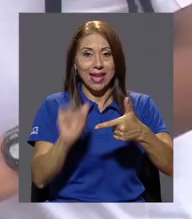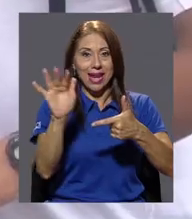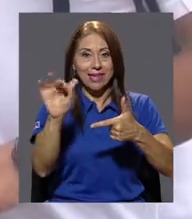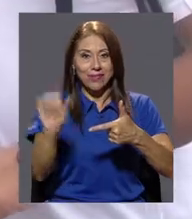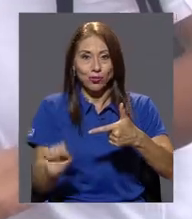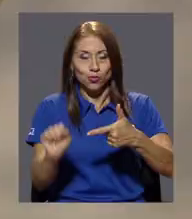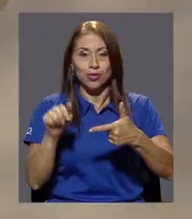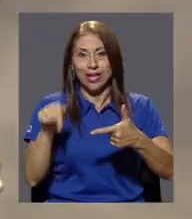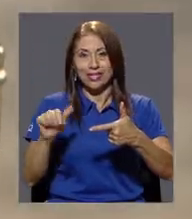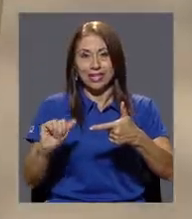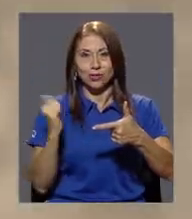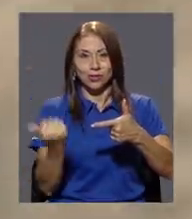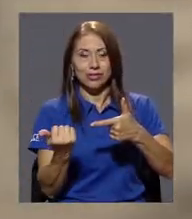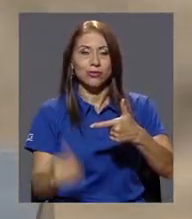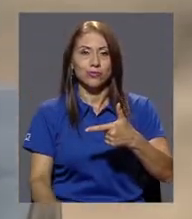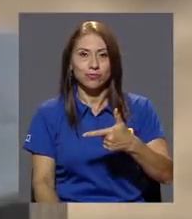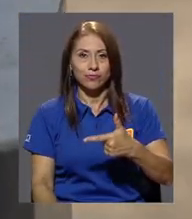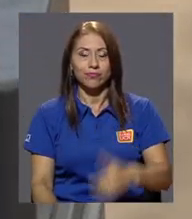asociación.